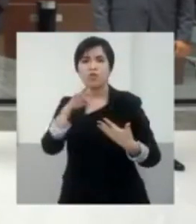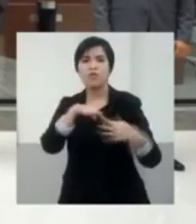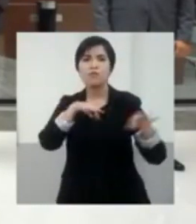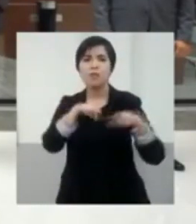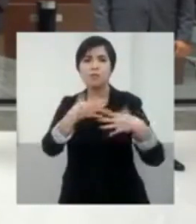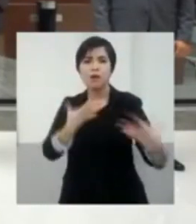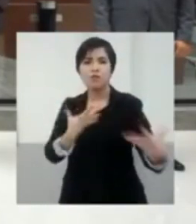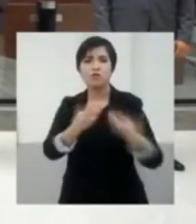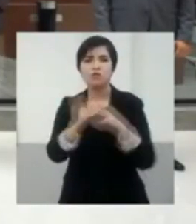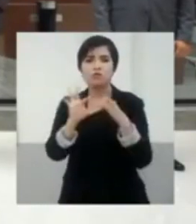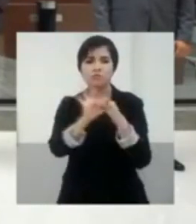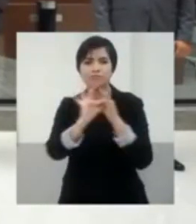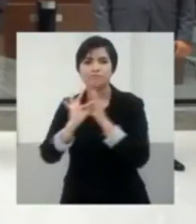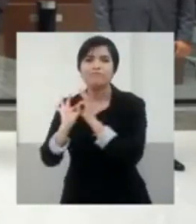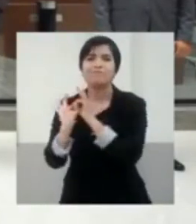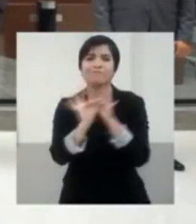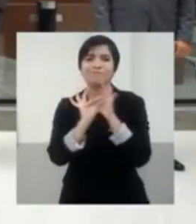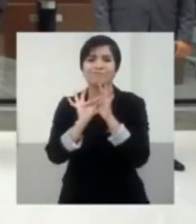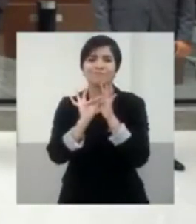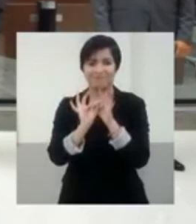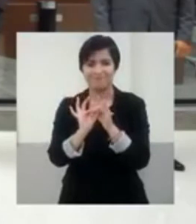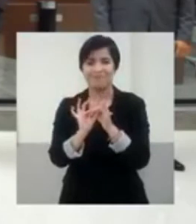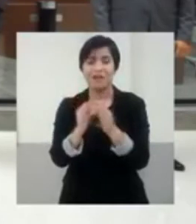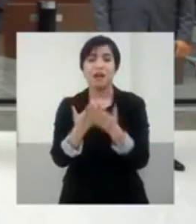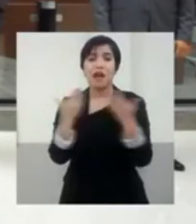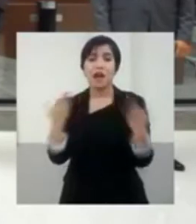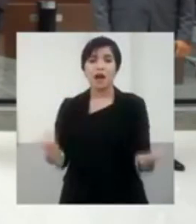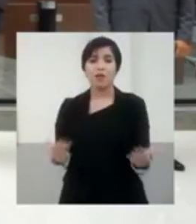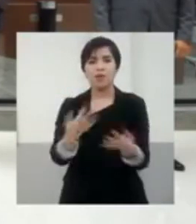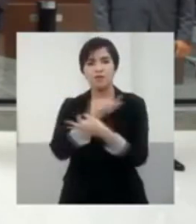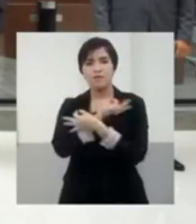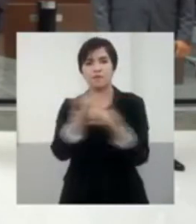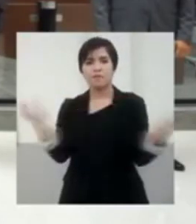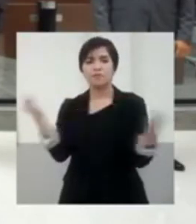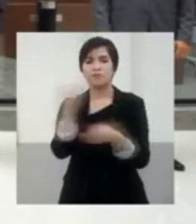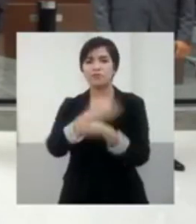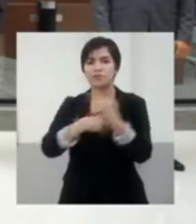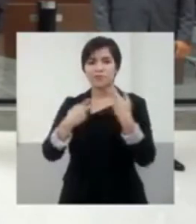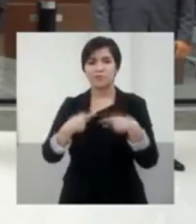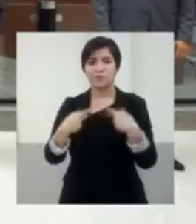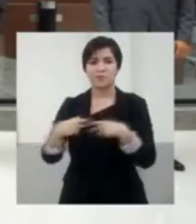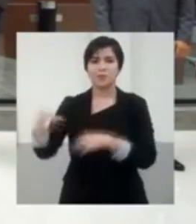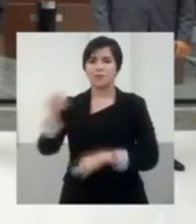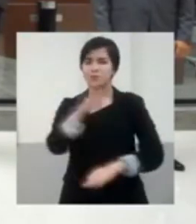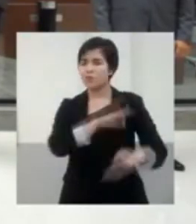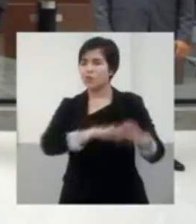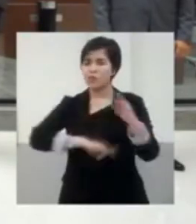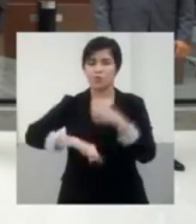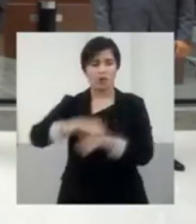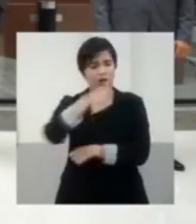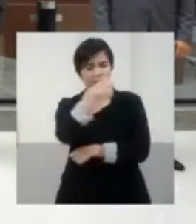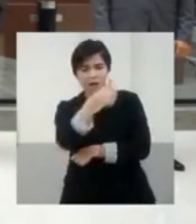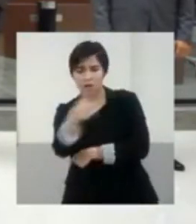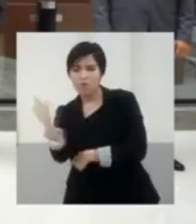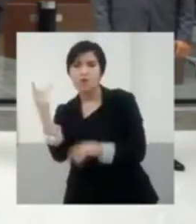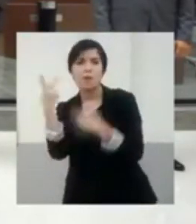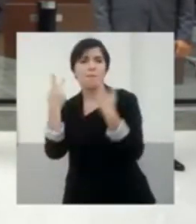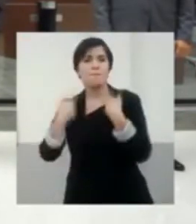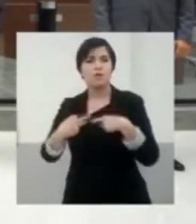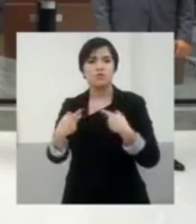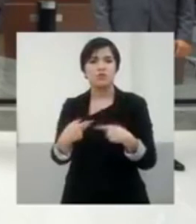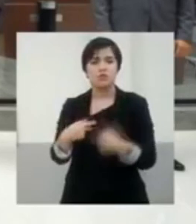en septiembre del 2018, de la cual he formado parte y a la cual cuenta con